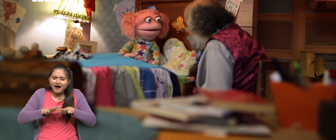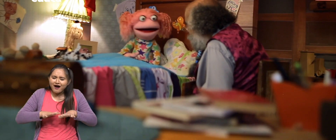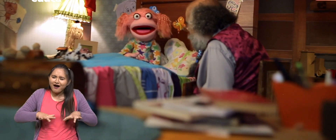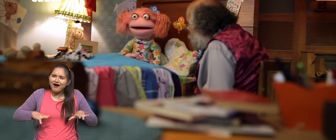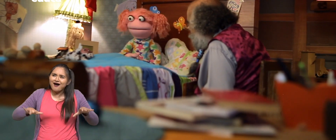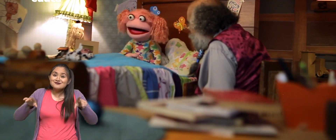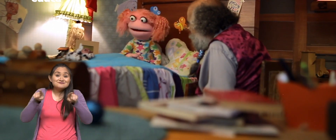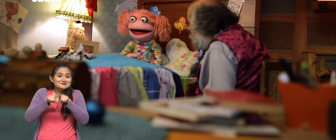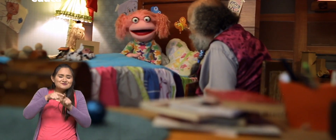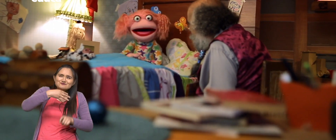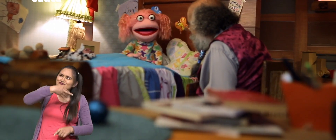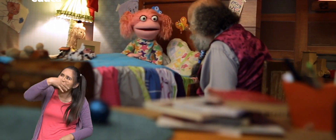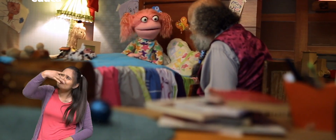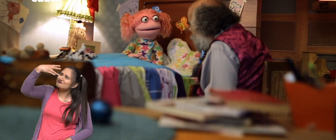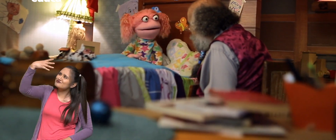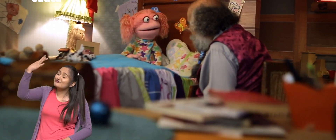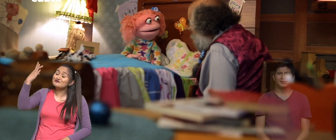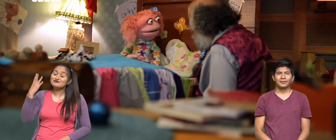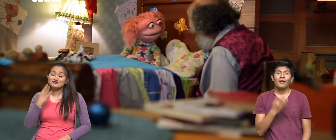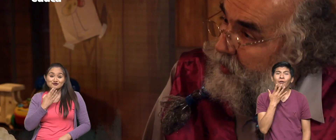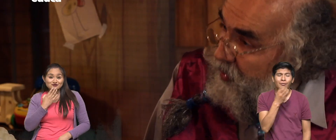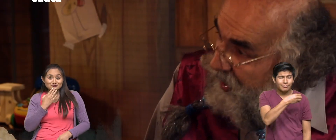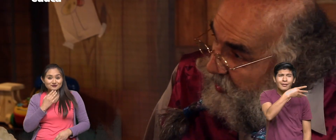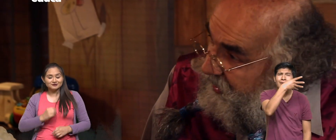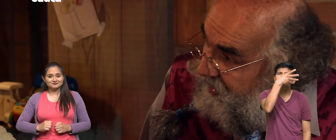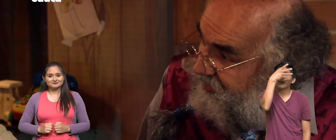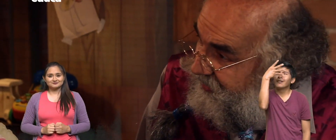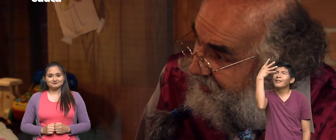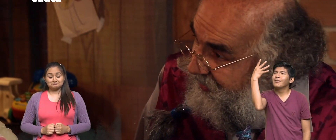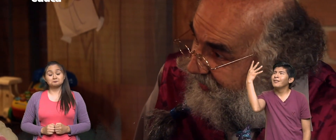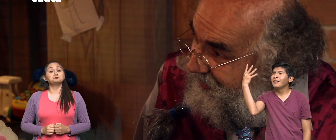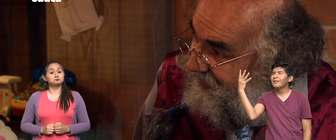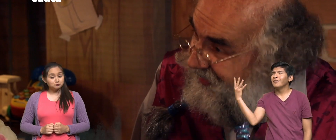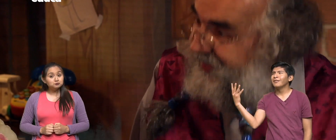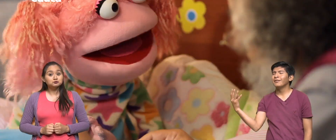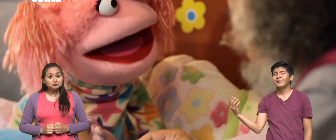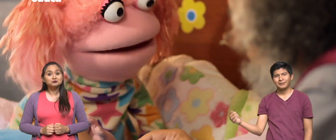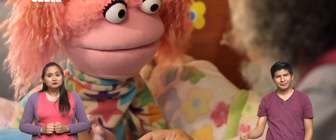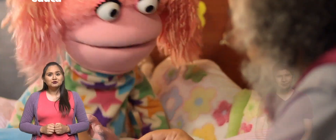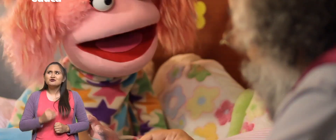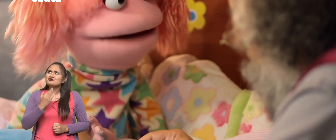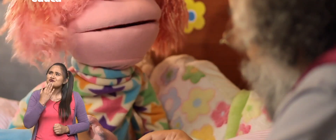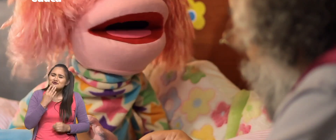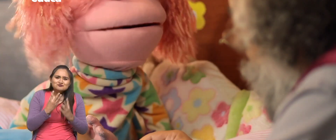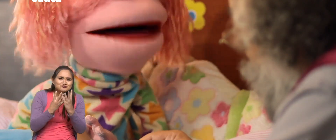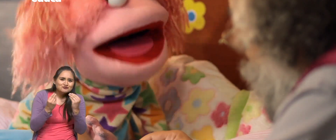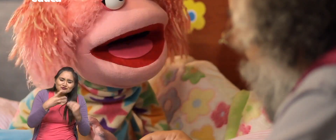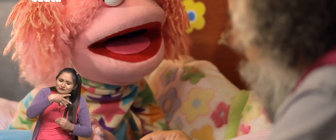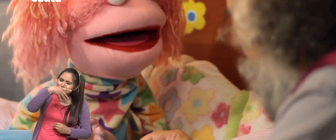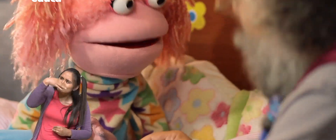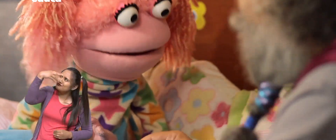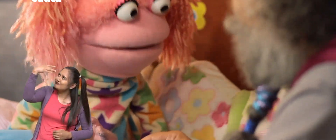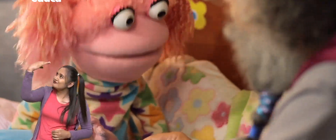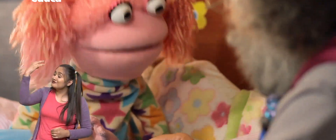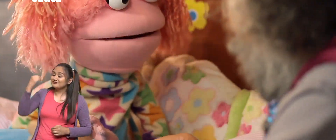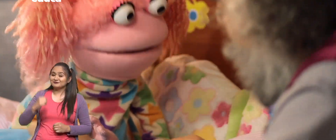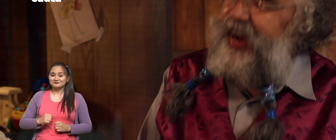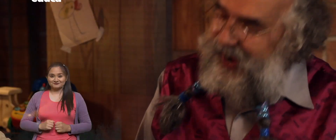un inmenso arco iris. ¿Cómo un arco iris? Sí, papo, es